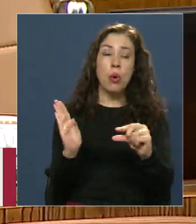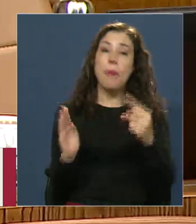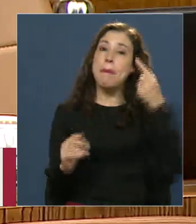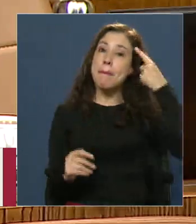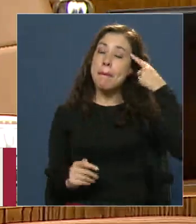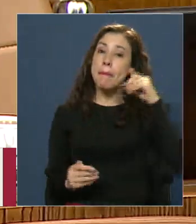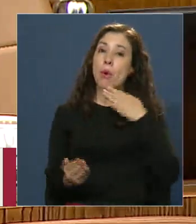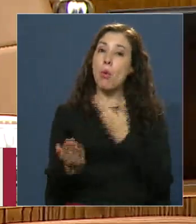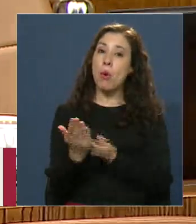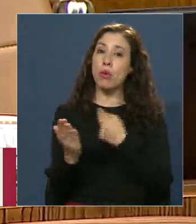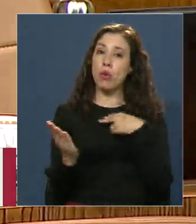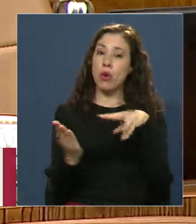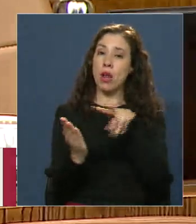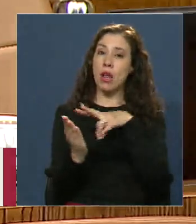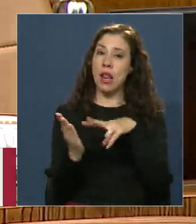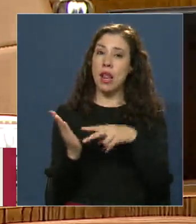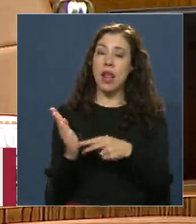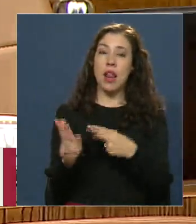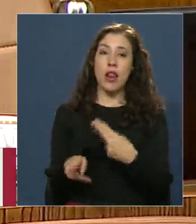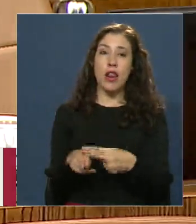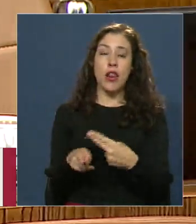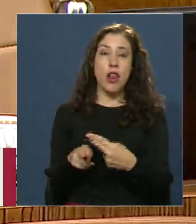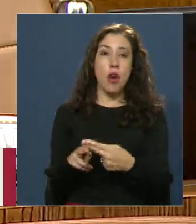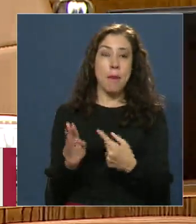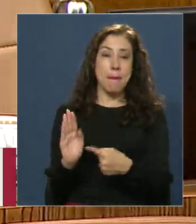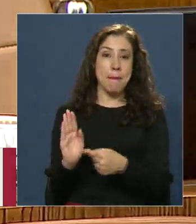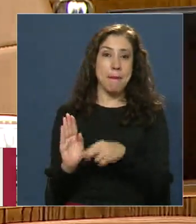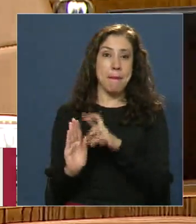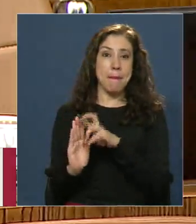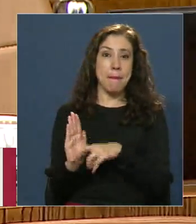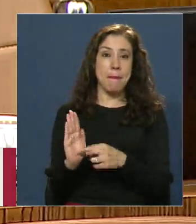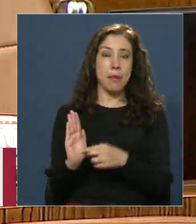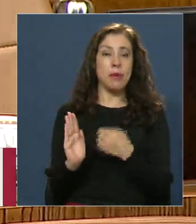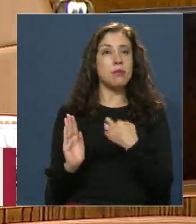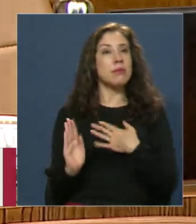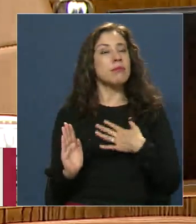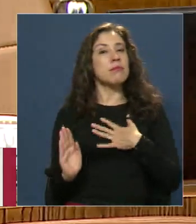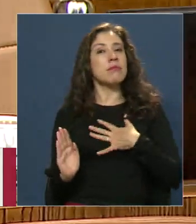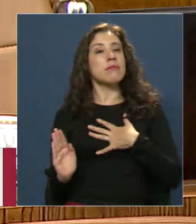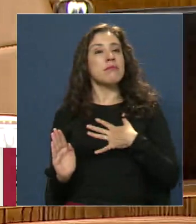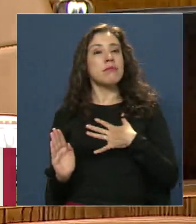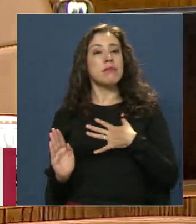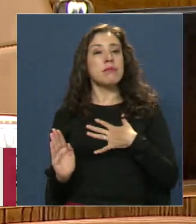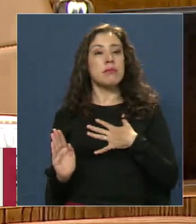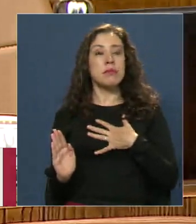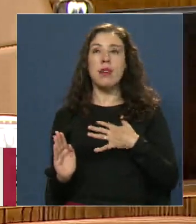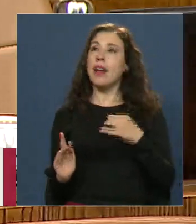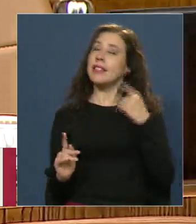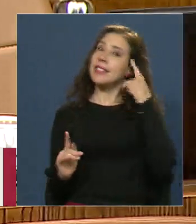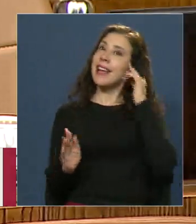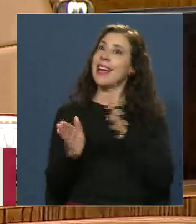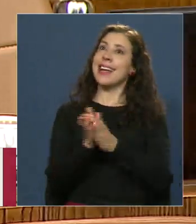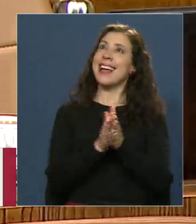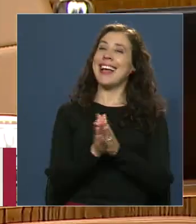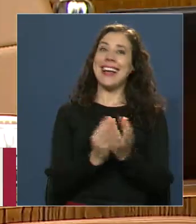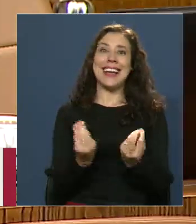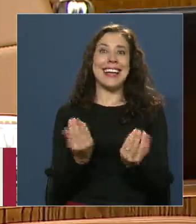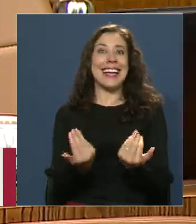obstante, cuando leí el título del mismo, me generó sinceramente una gran